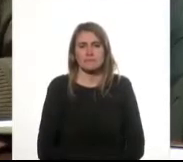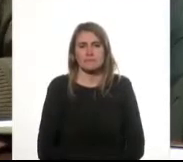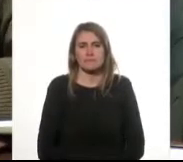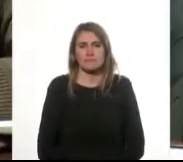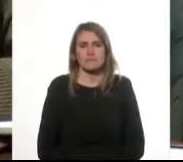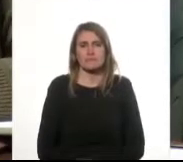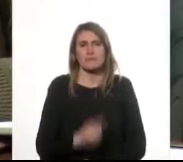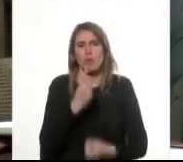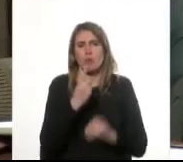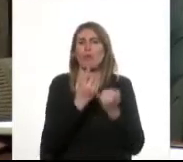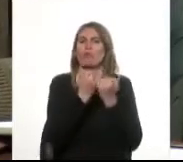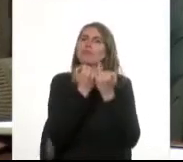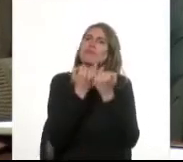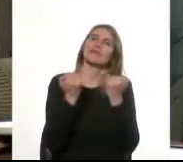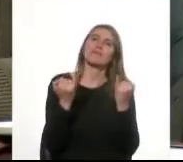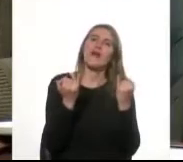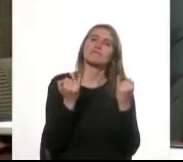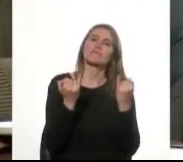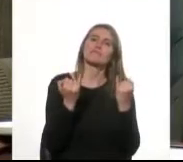Un día